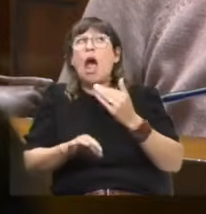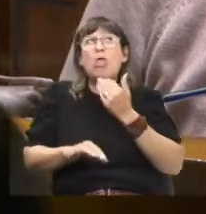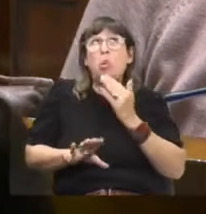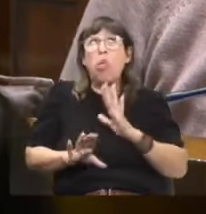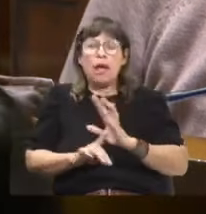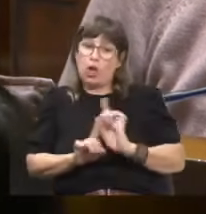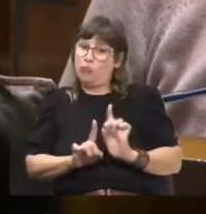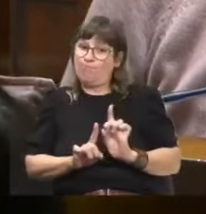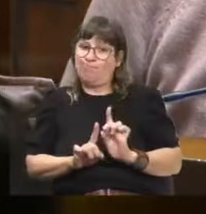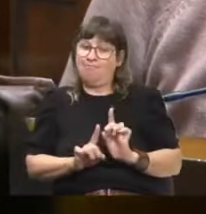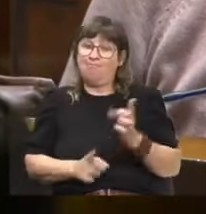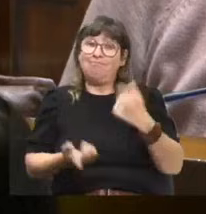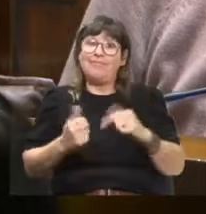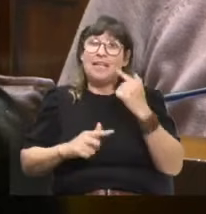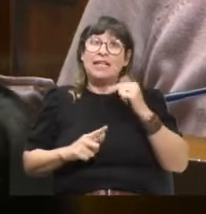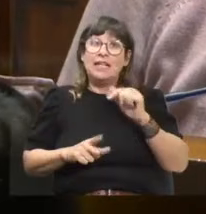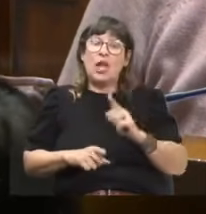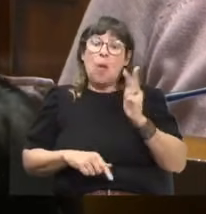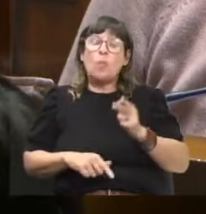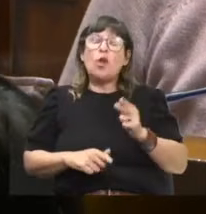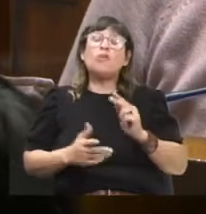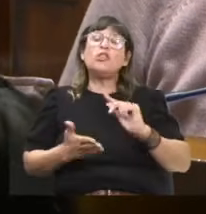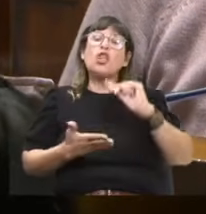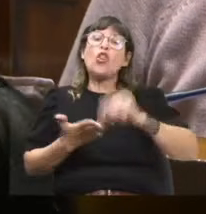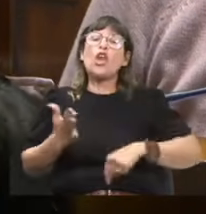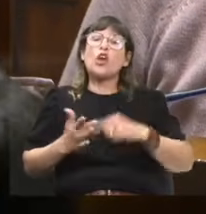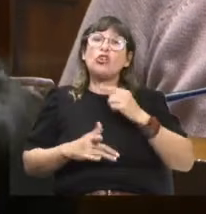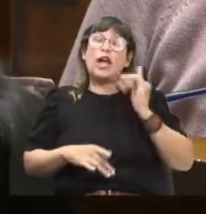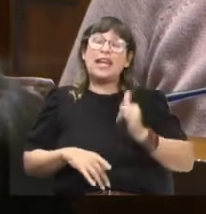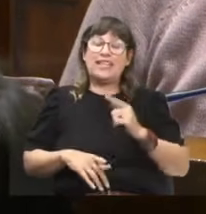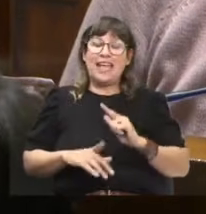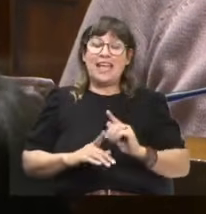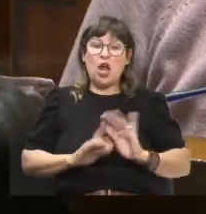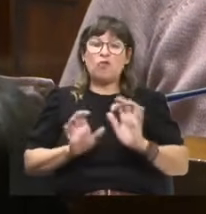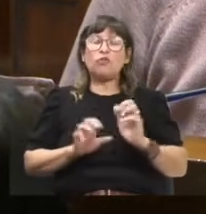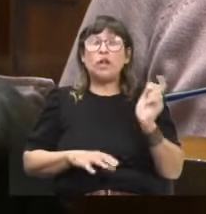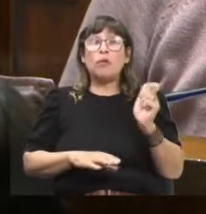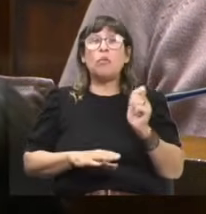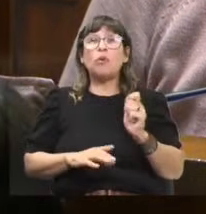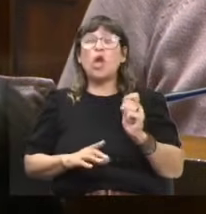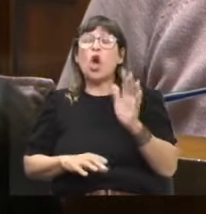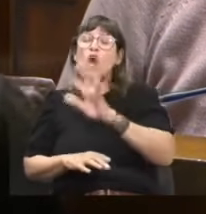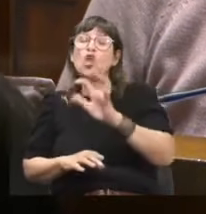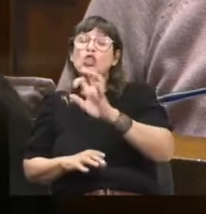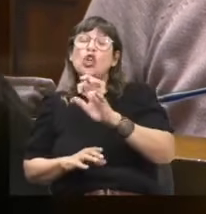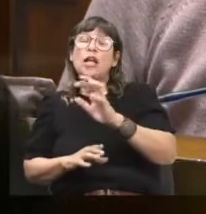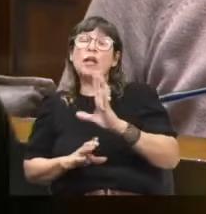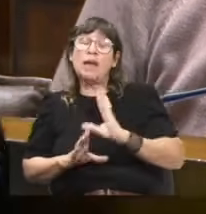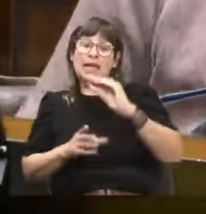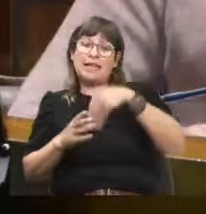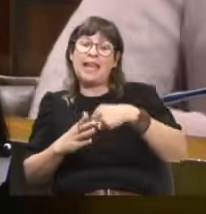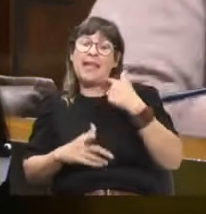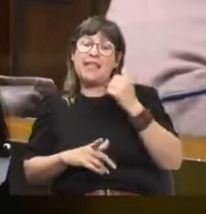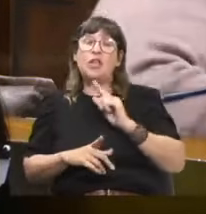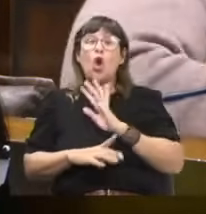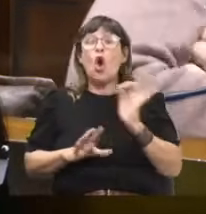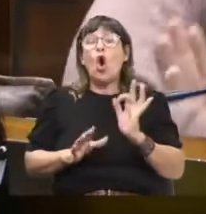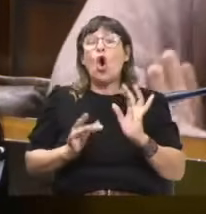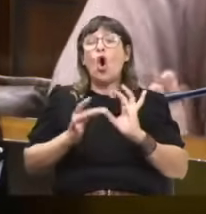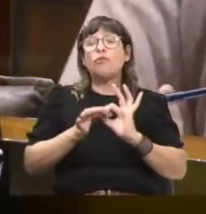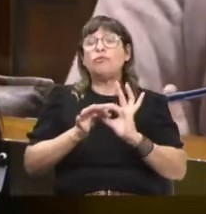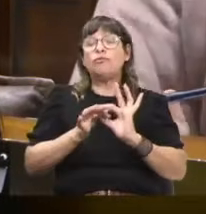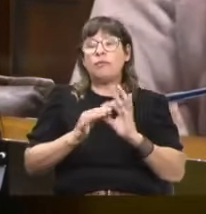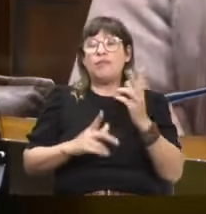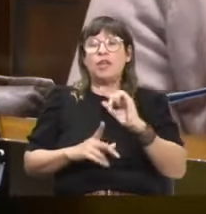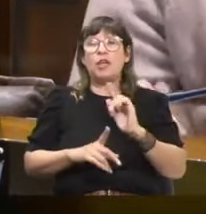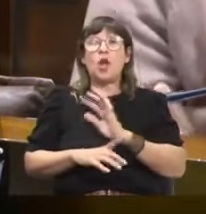contratar que tienen los funcionarios públicos con el organismo al que pertenecen y mantener vínculos por razones de dirección